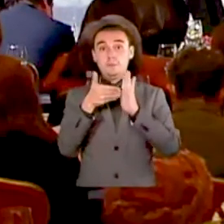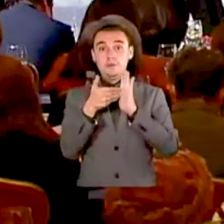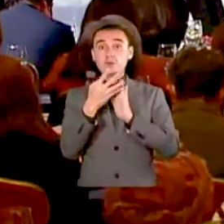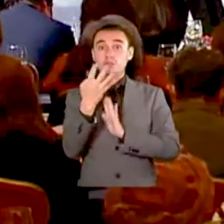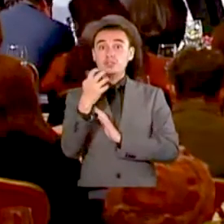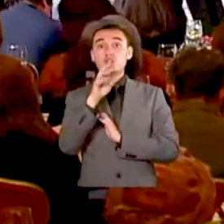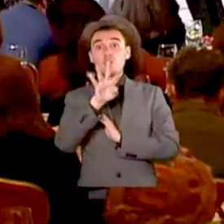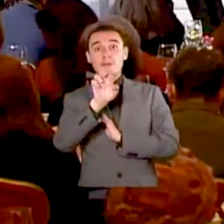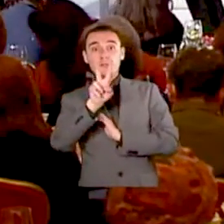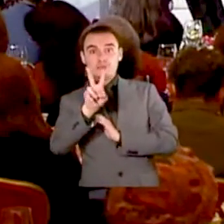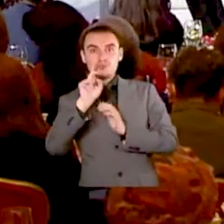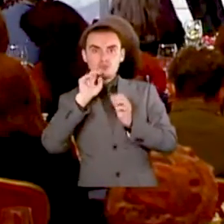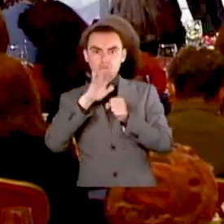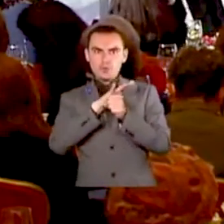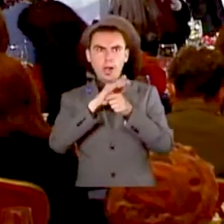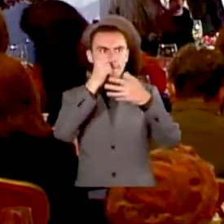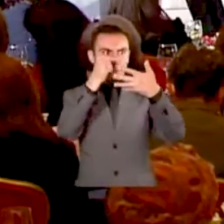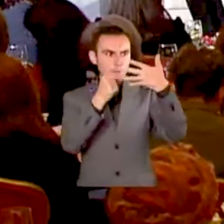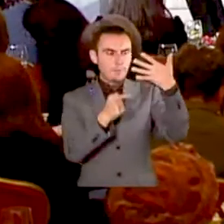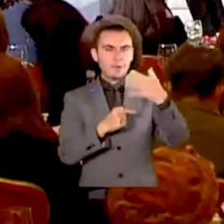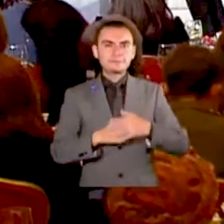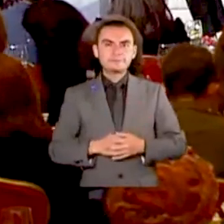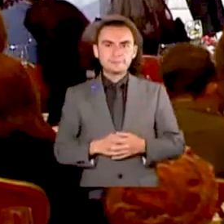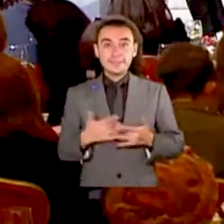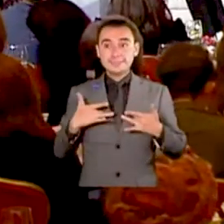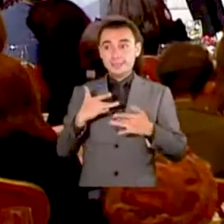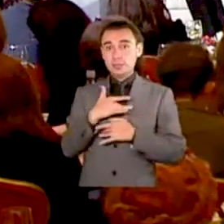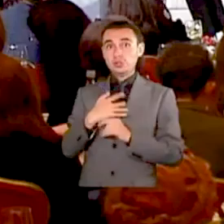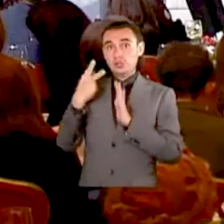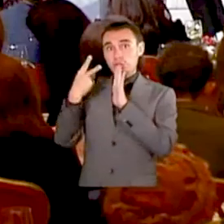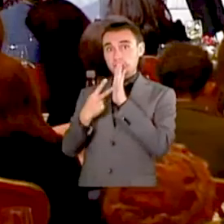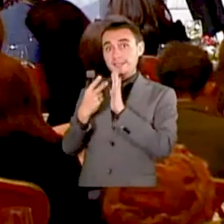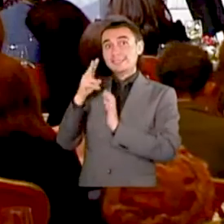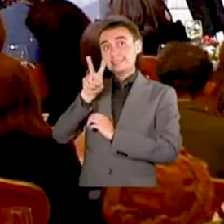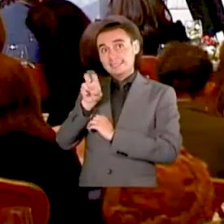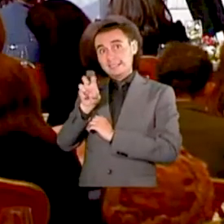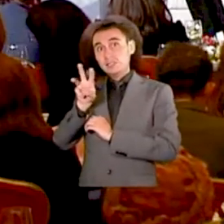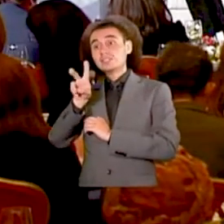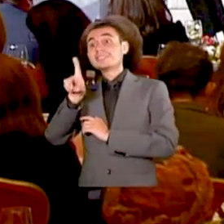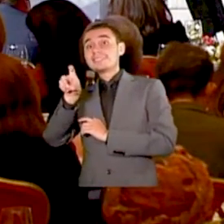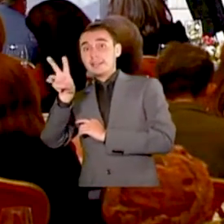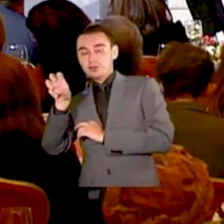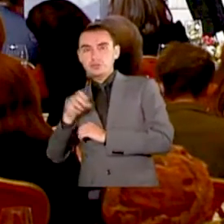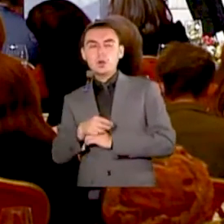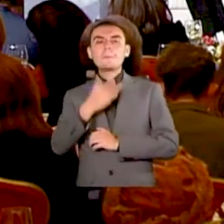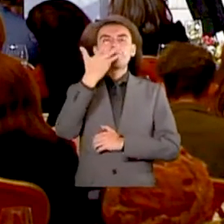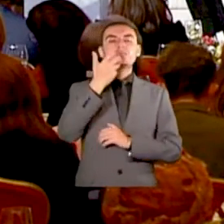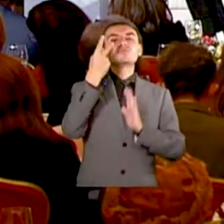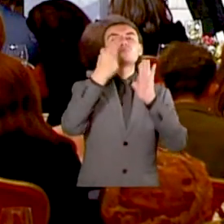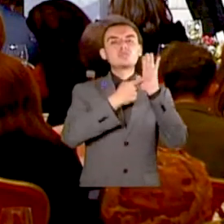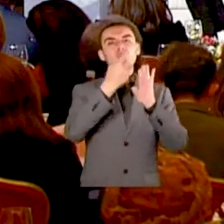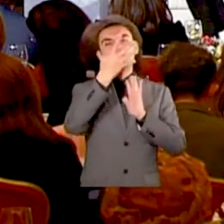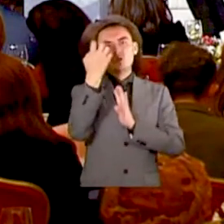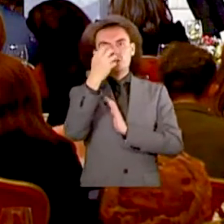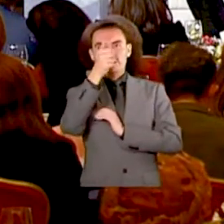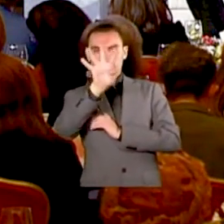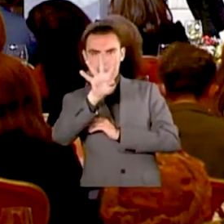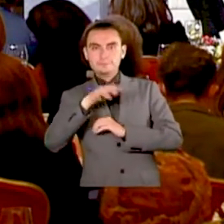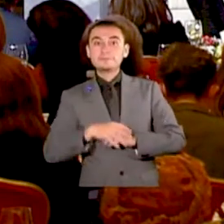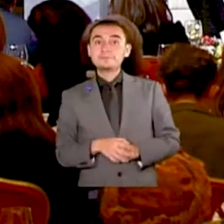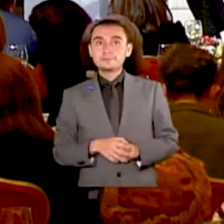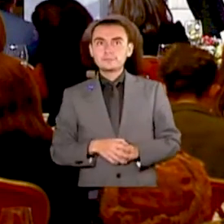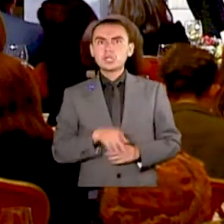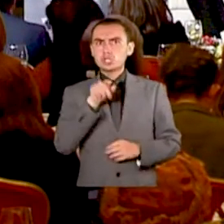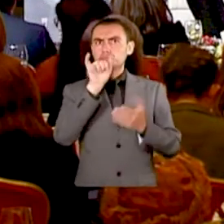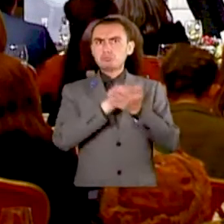5.492 casos, señora Procuradora. En salud fueron 2.768, en pensiones 1.414 y así